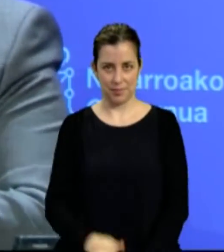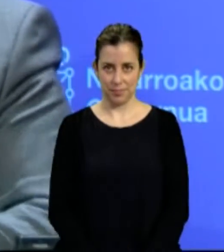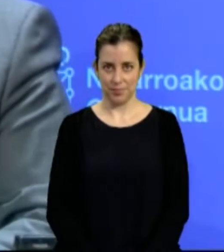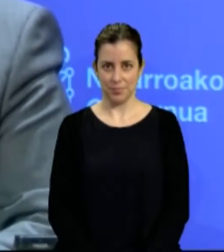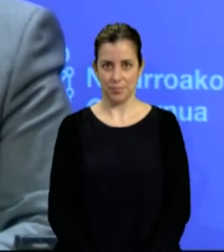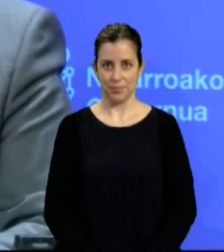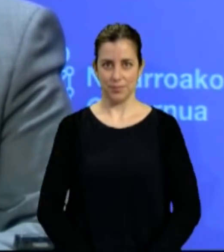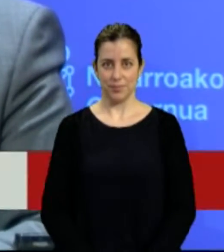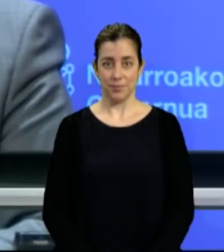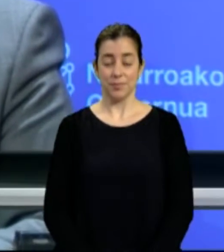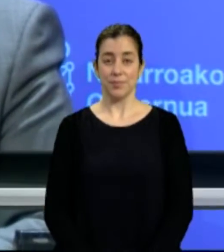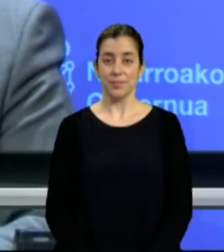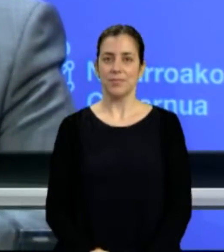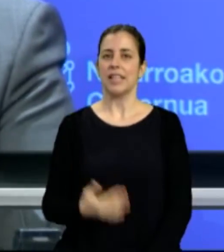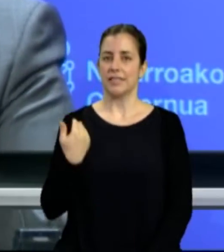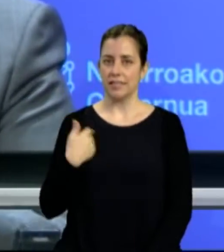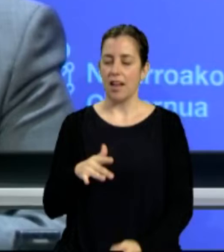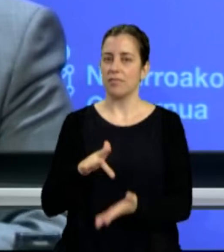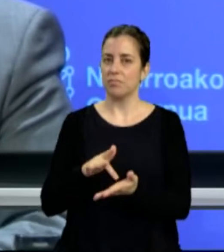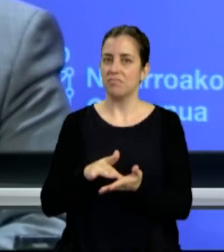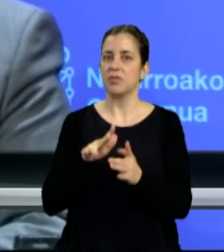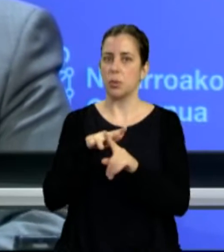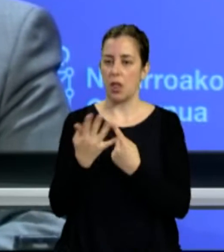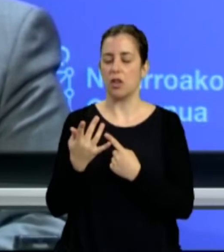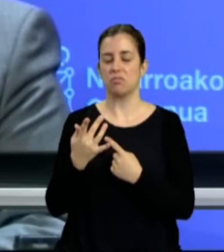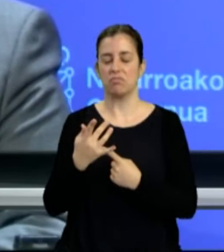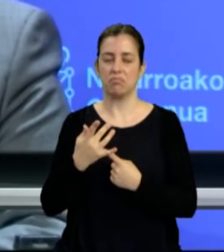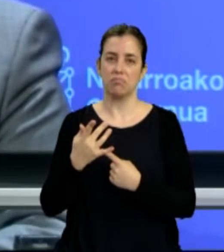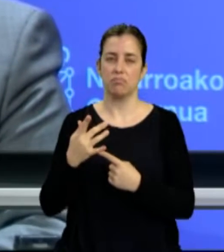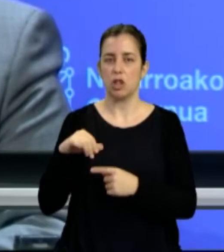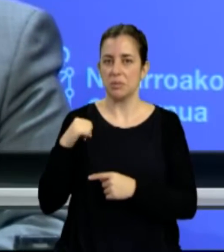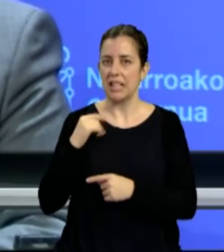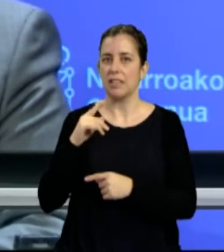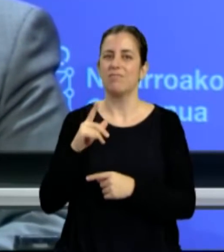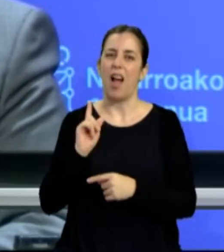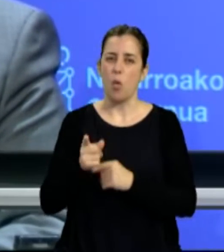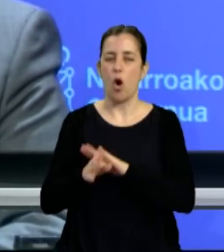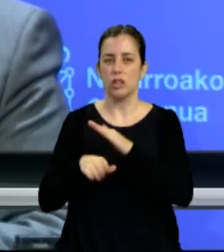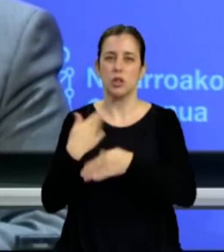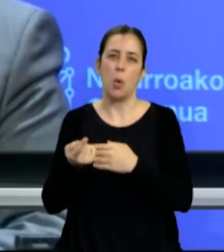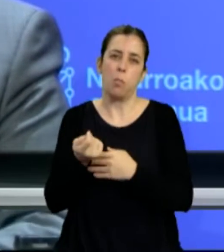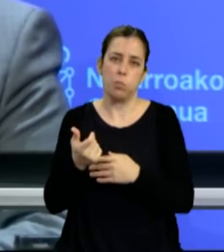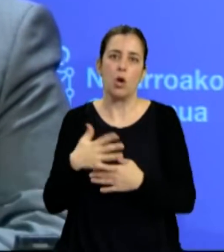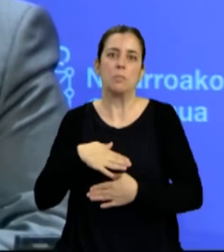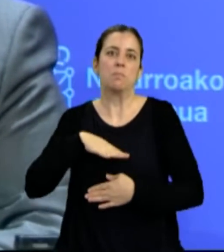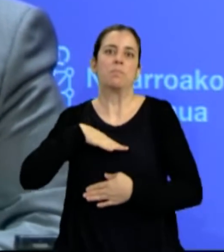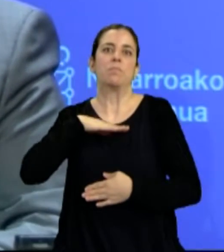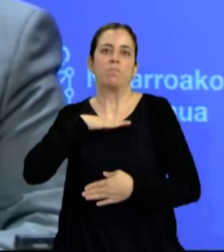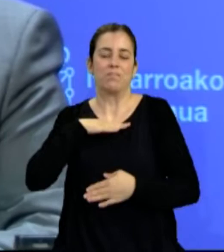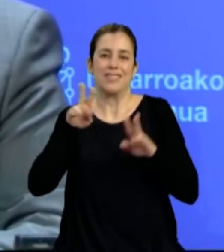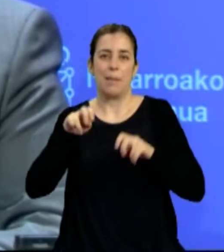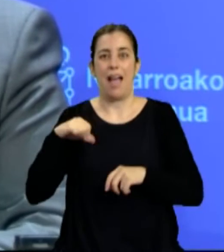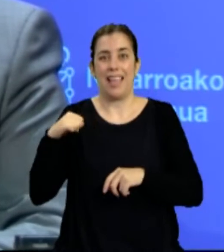Que ya hay una disminución de la presión hospitalaria, aunque sigue siendo intensa, tanto en materia de ingresos como en materia también de ingresos en UCI, como